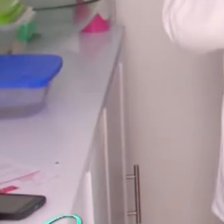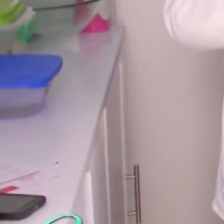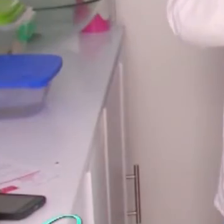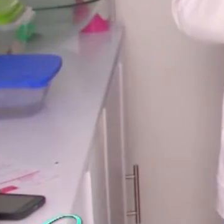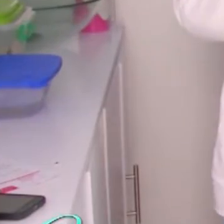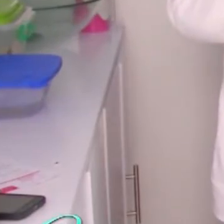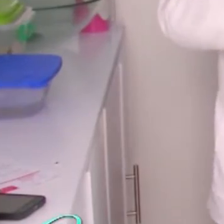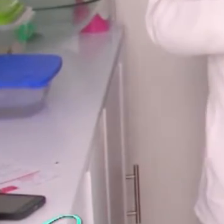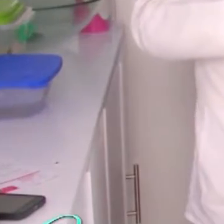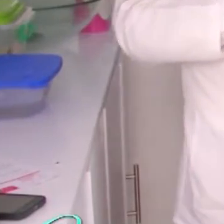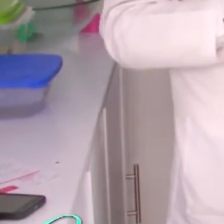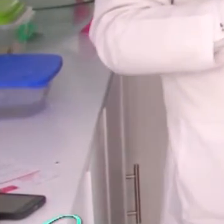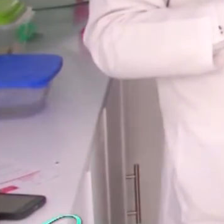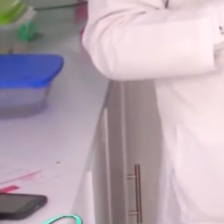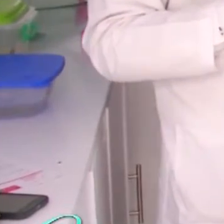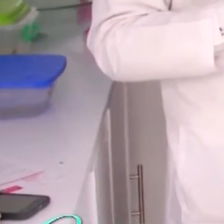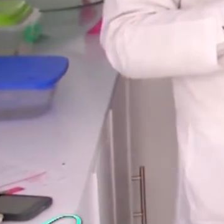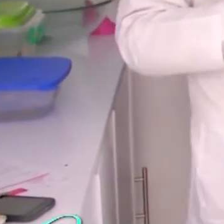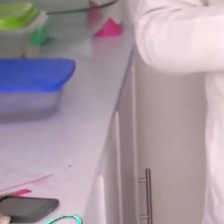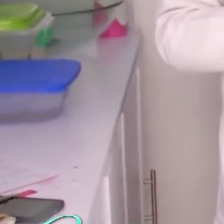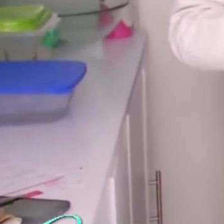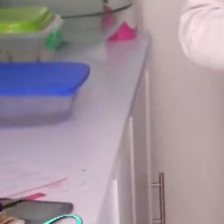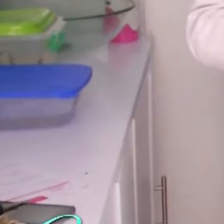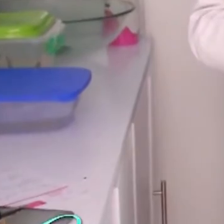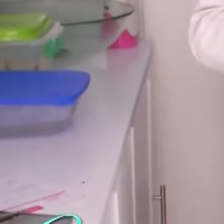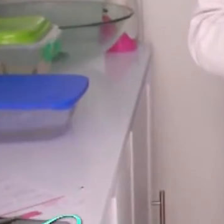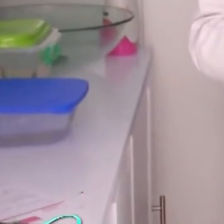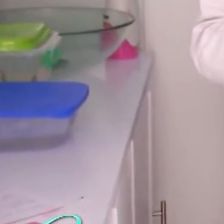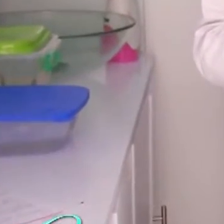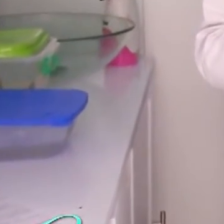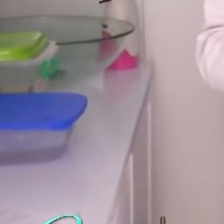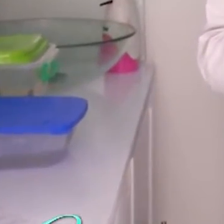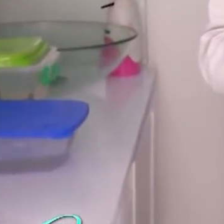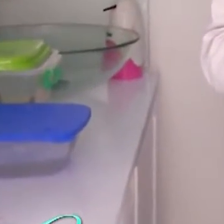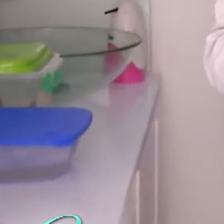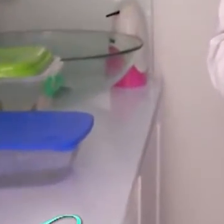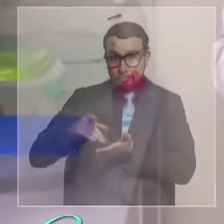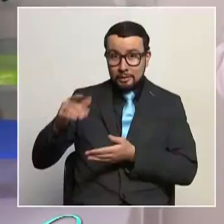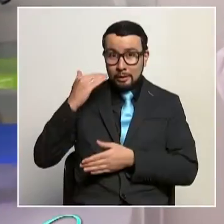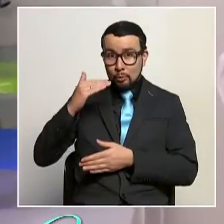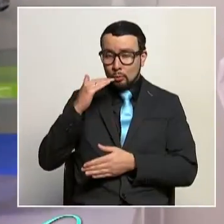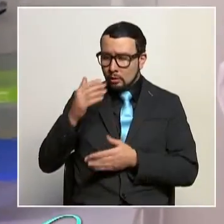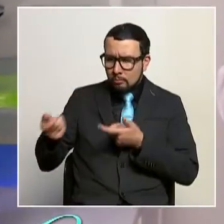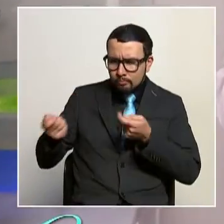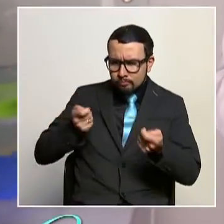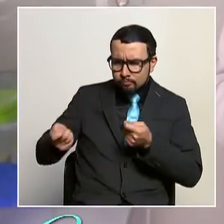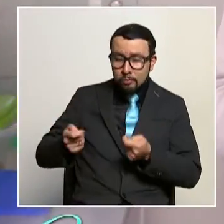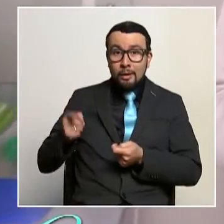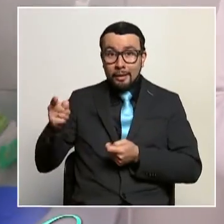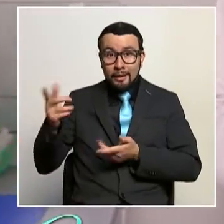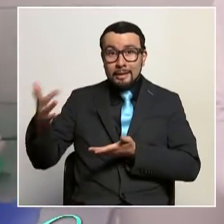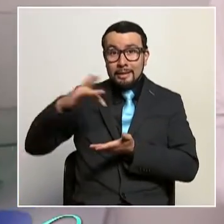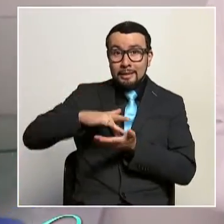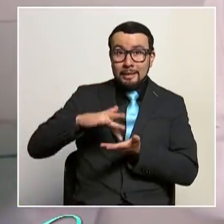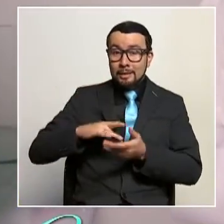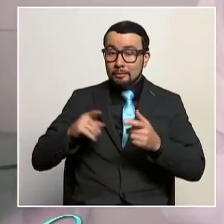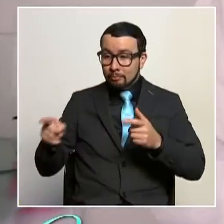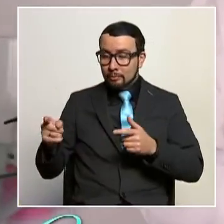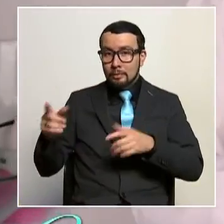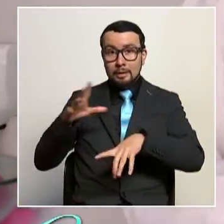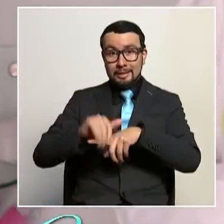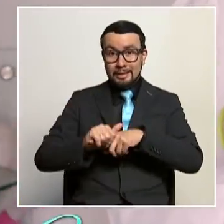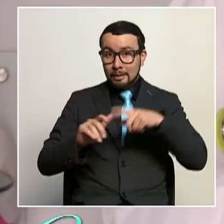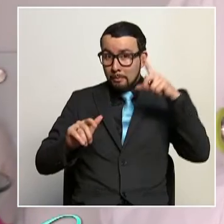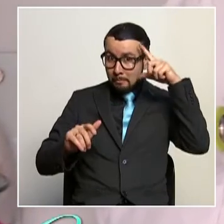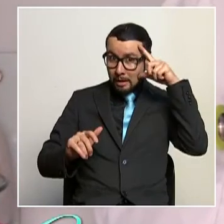Dentro de ese paquete ginecológico que nosotros llamamos un paquete ginecológico preventivo, donde hacemos citología, colposcopia,